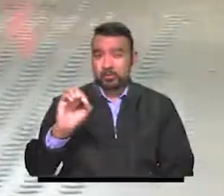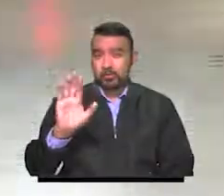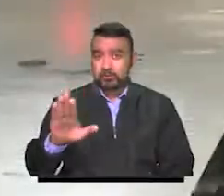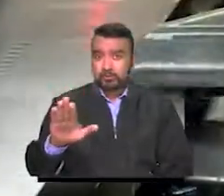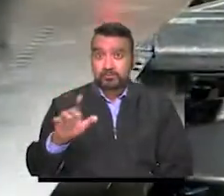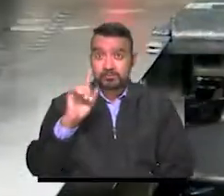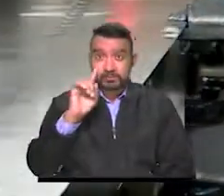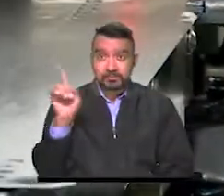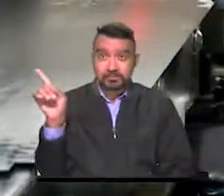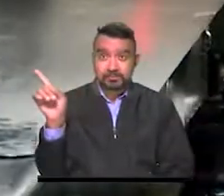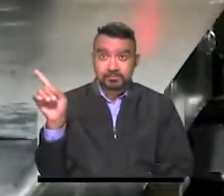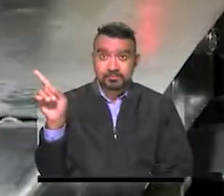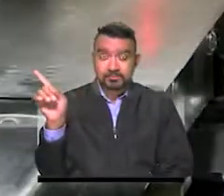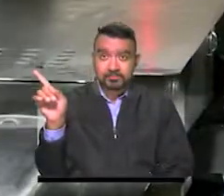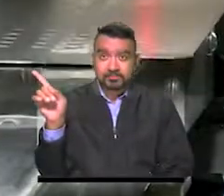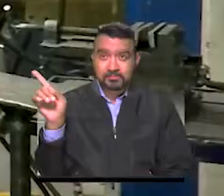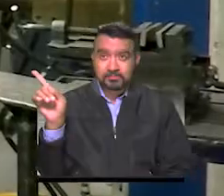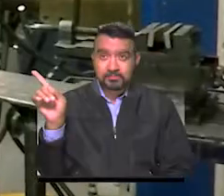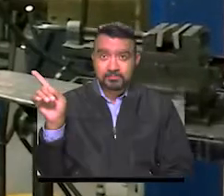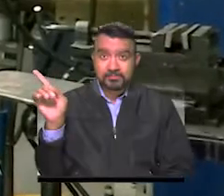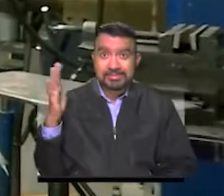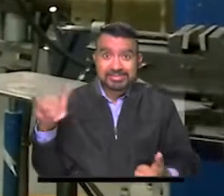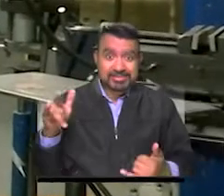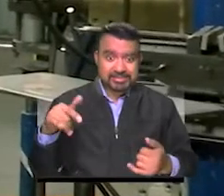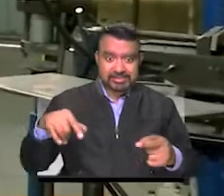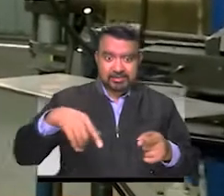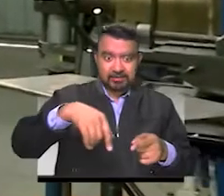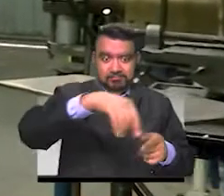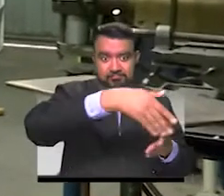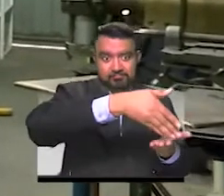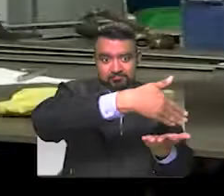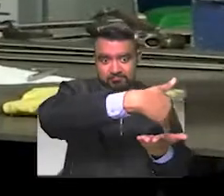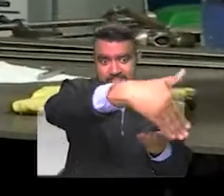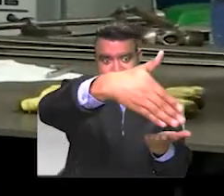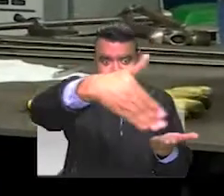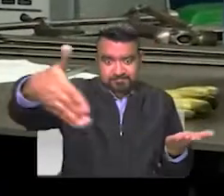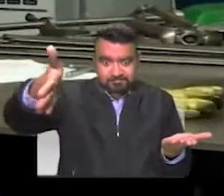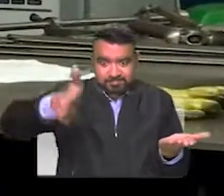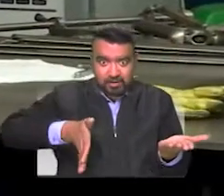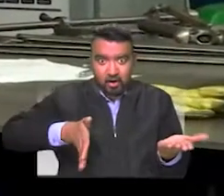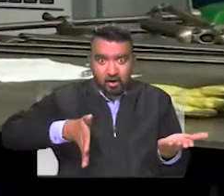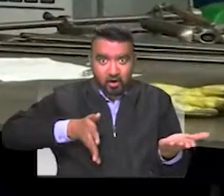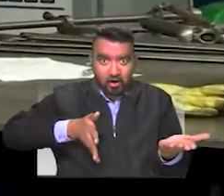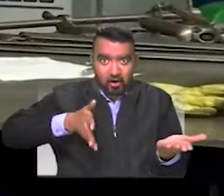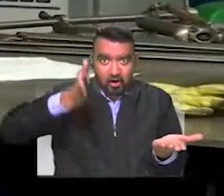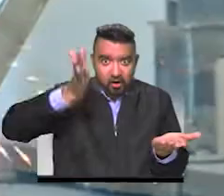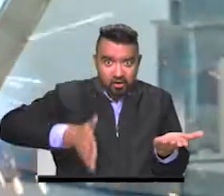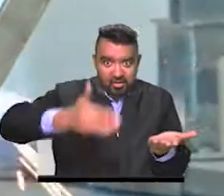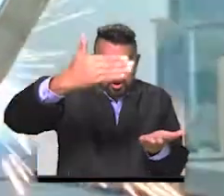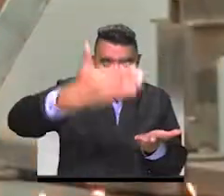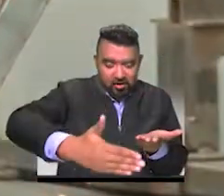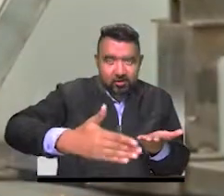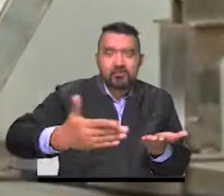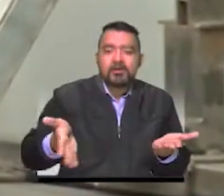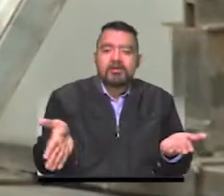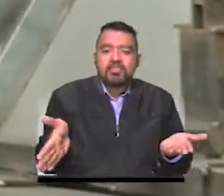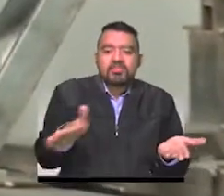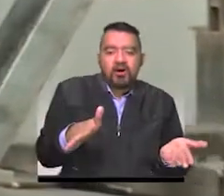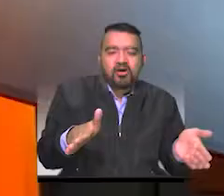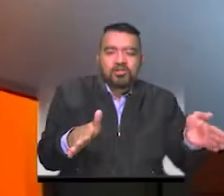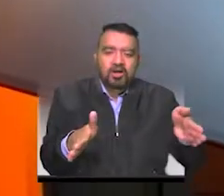cortamos y le hacemos las perforaciones, después se hace el doblez, y después finalmente pasa que lo